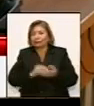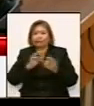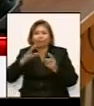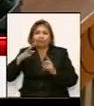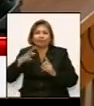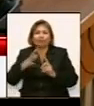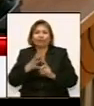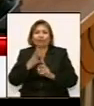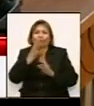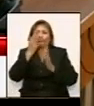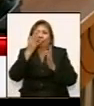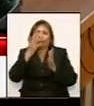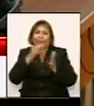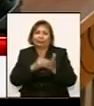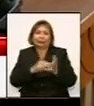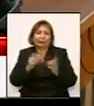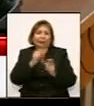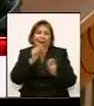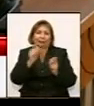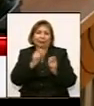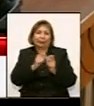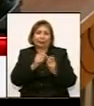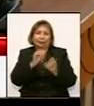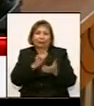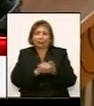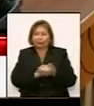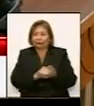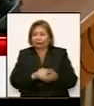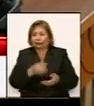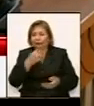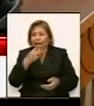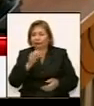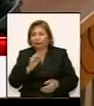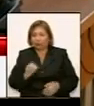vulnerable a recibir algún tipo de violencia que Denise ya les comentaba.